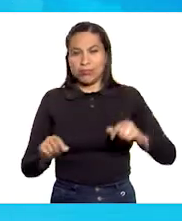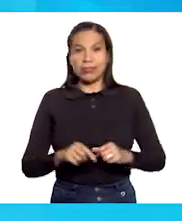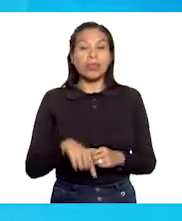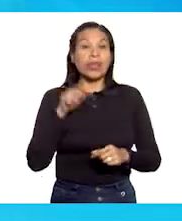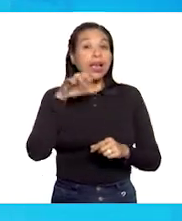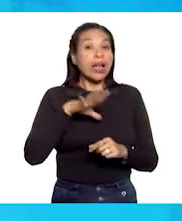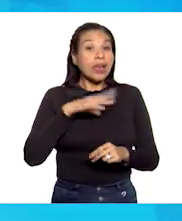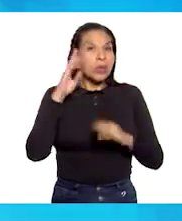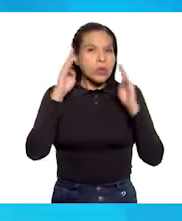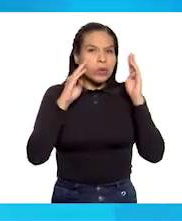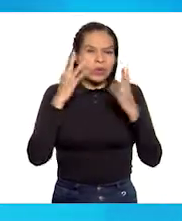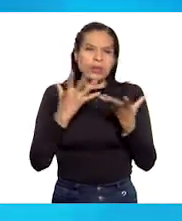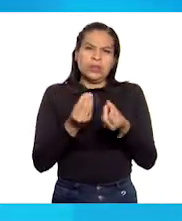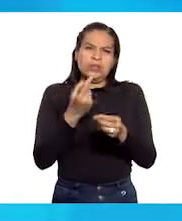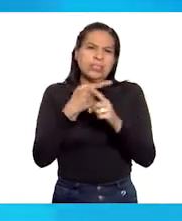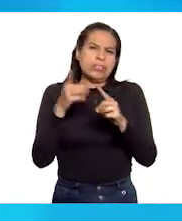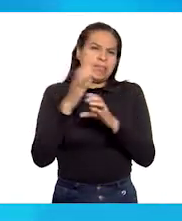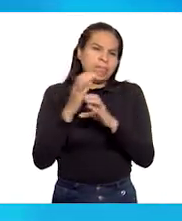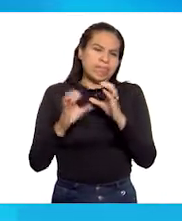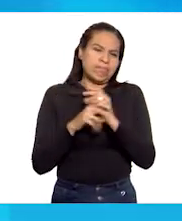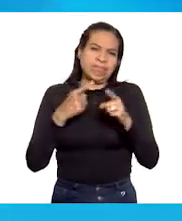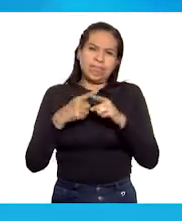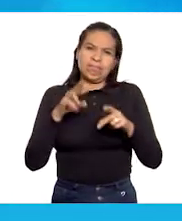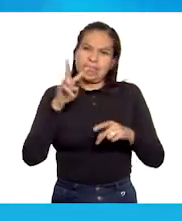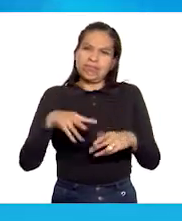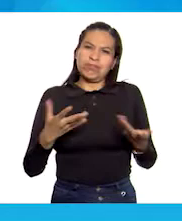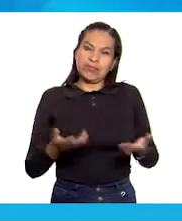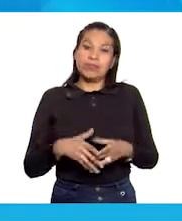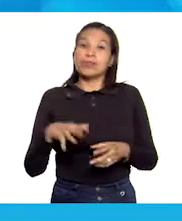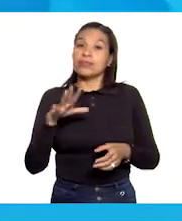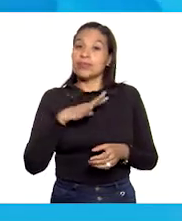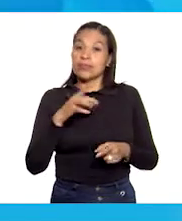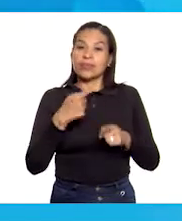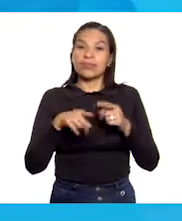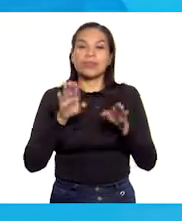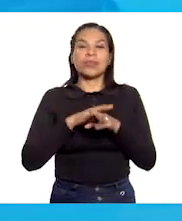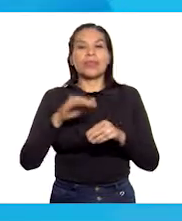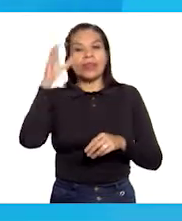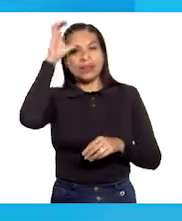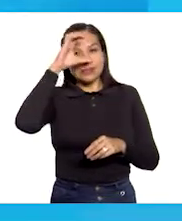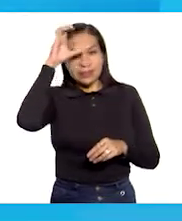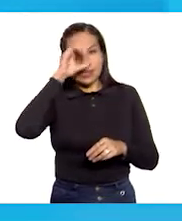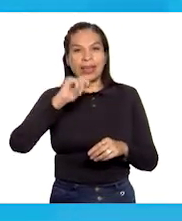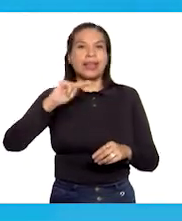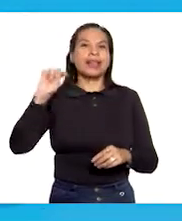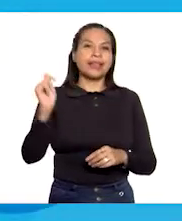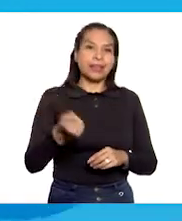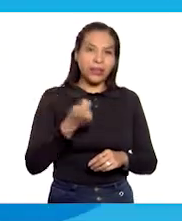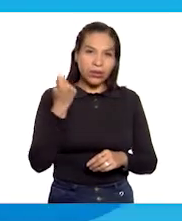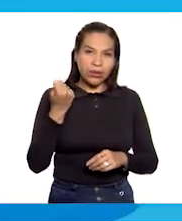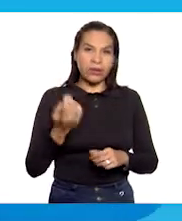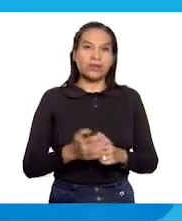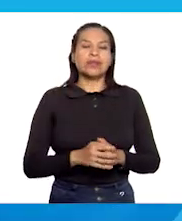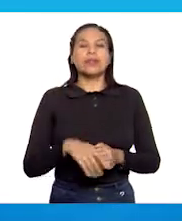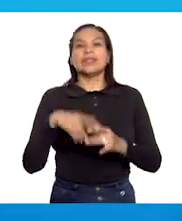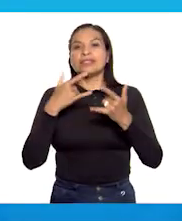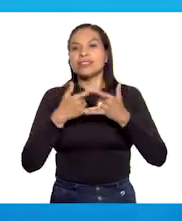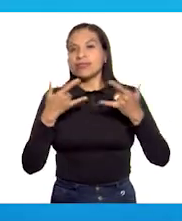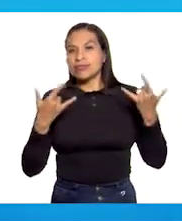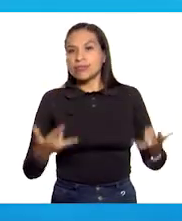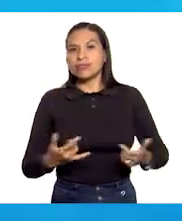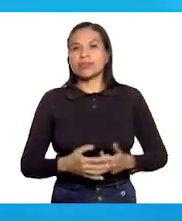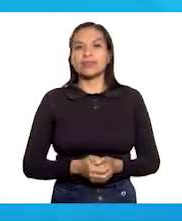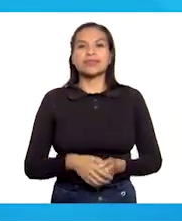Hay museos de muchas cosas diferentes, Glorita. Hay de ciencia, de tecnología, de